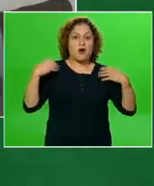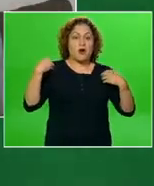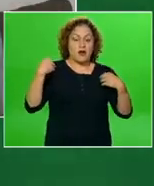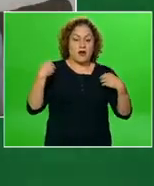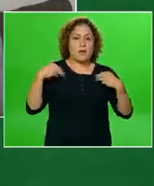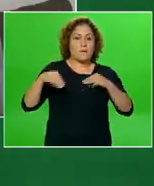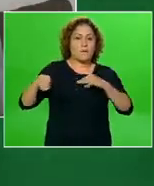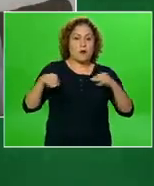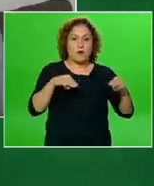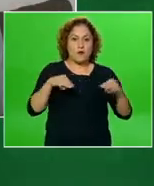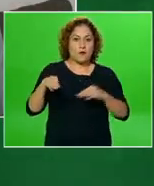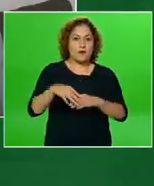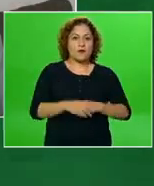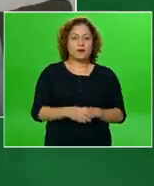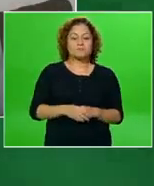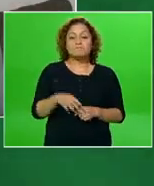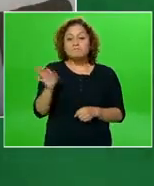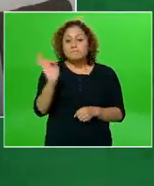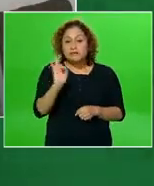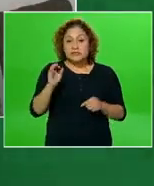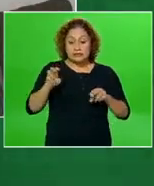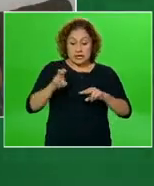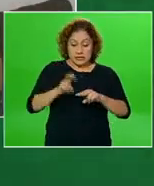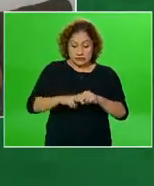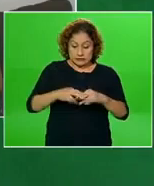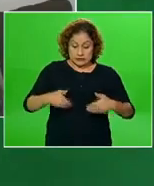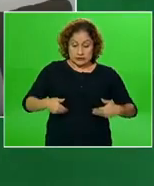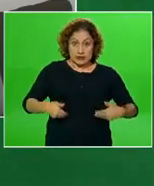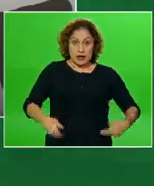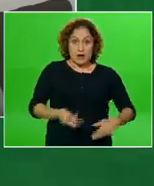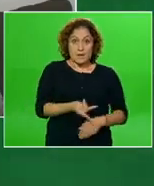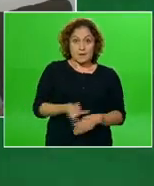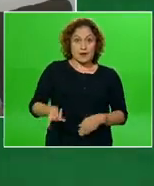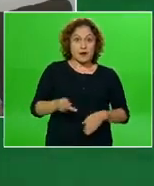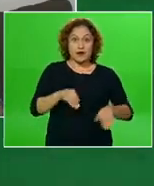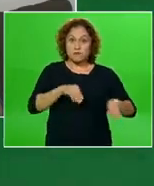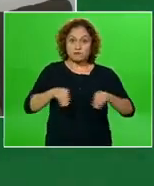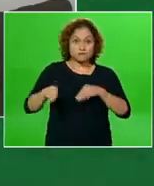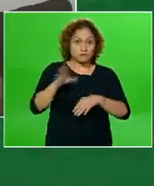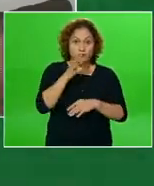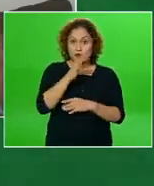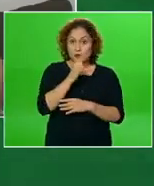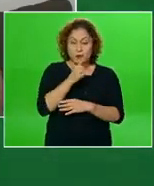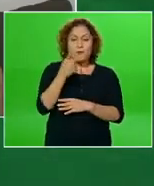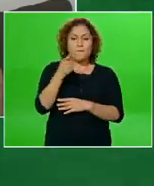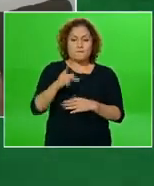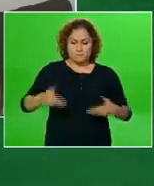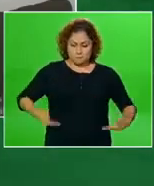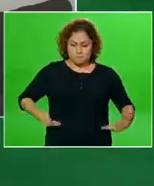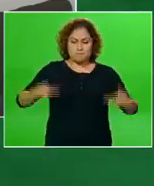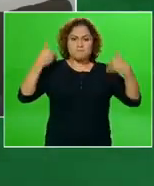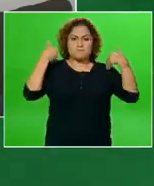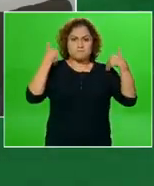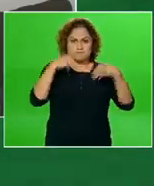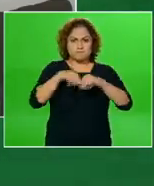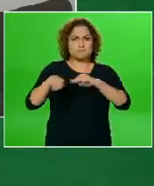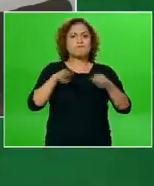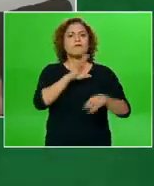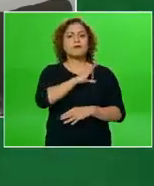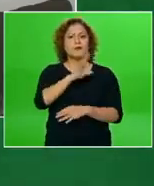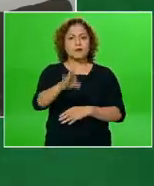podemos bajar la carrera porque estoy en una silla pero ese movimiento de tirar músculos y hablando a través de